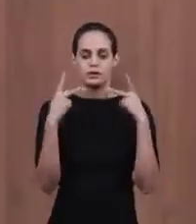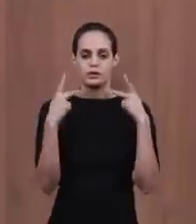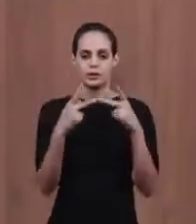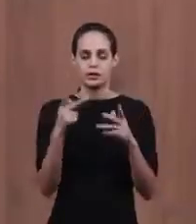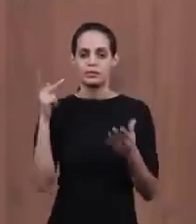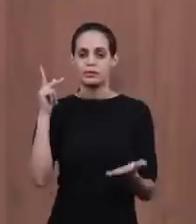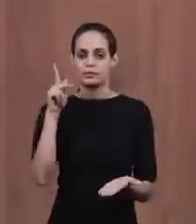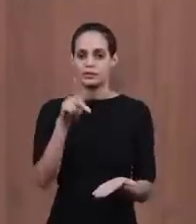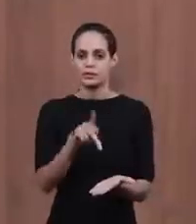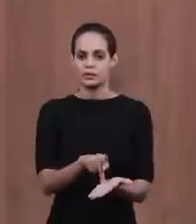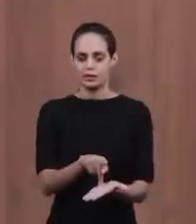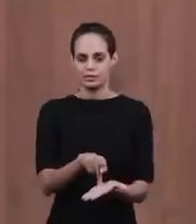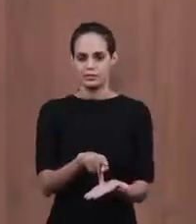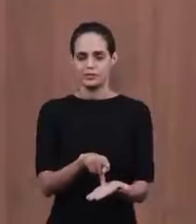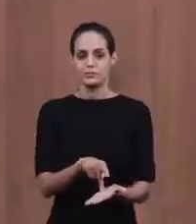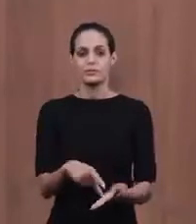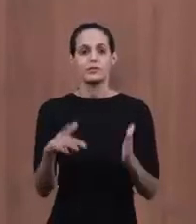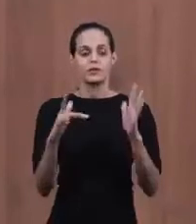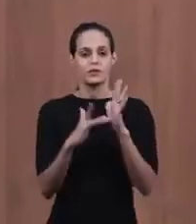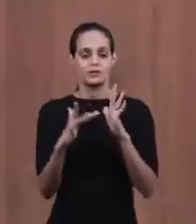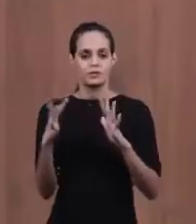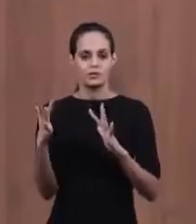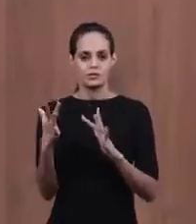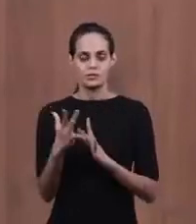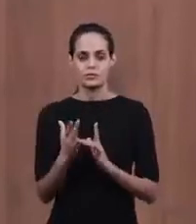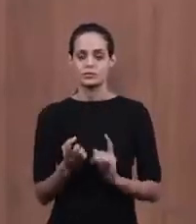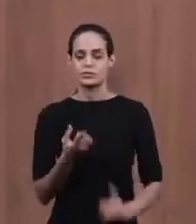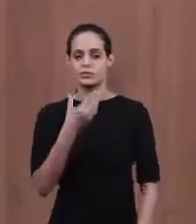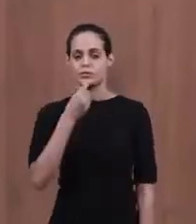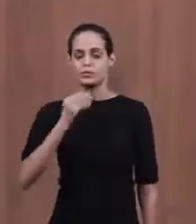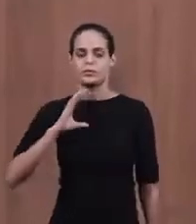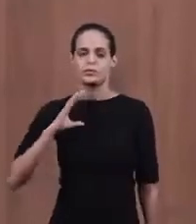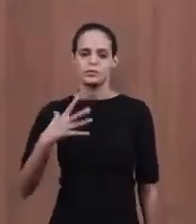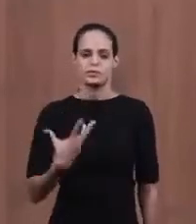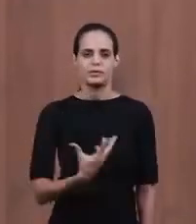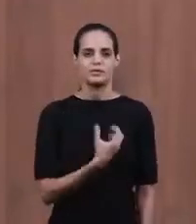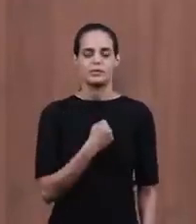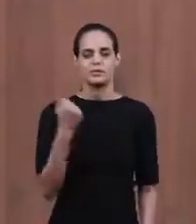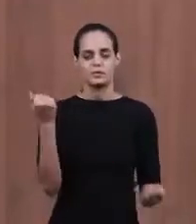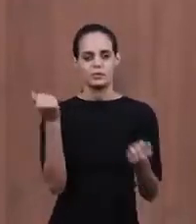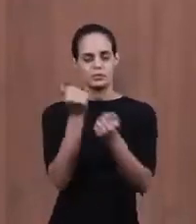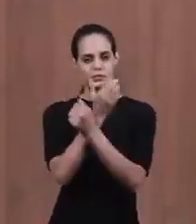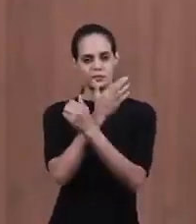que Jesús era el Salvador. ¡Gloria a Dios!